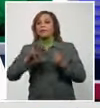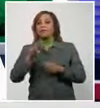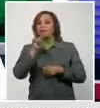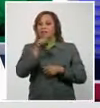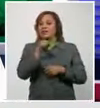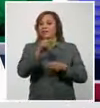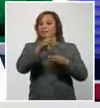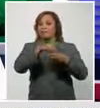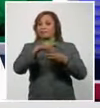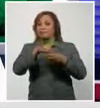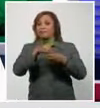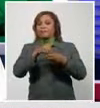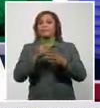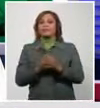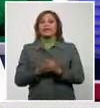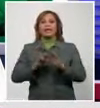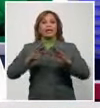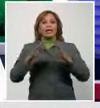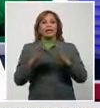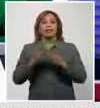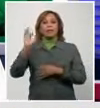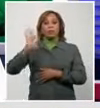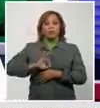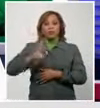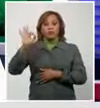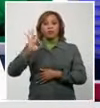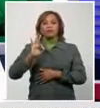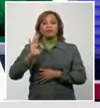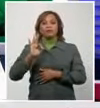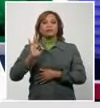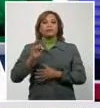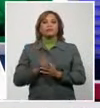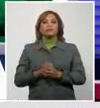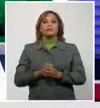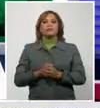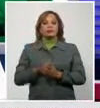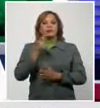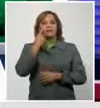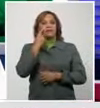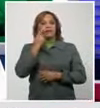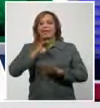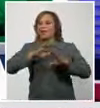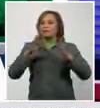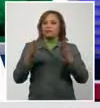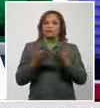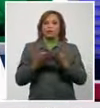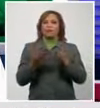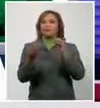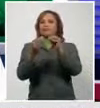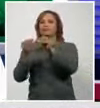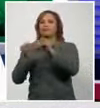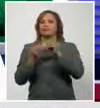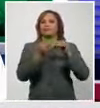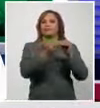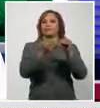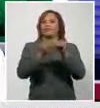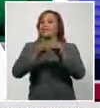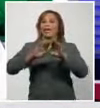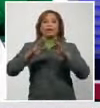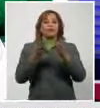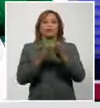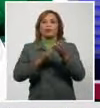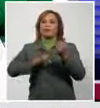que la tasa de incidencia está presente en todos. Hay transmisión en todos los